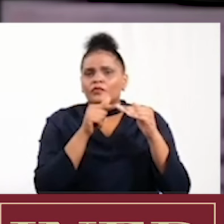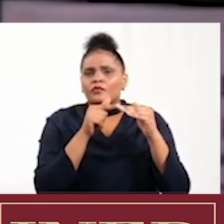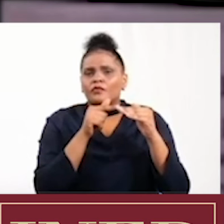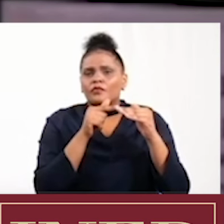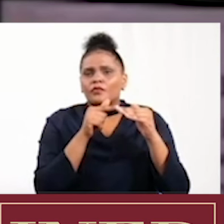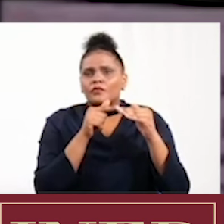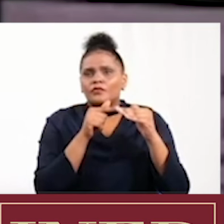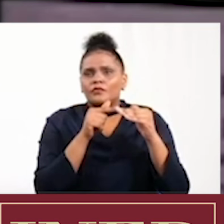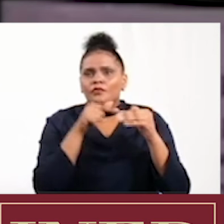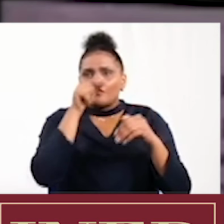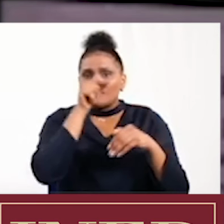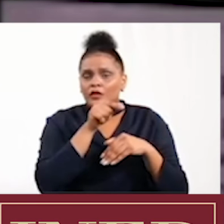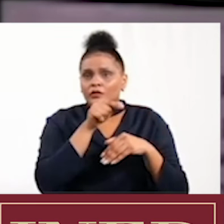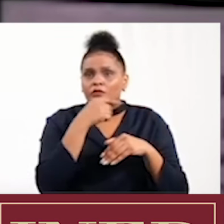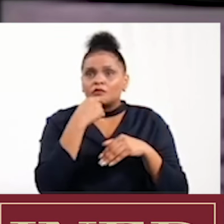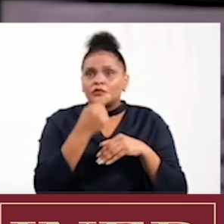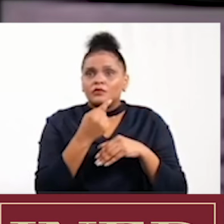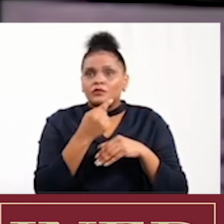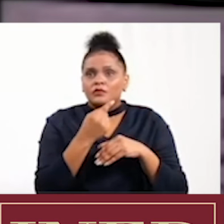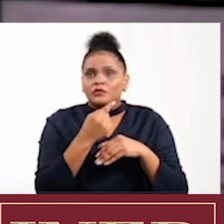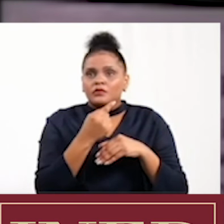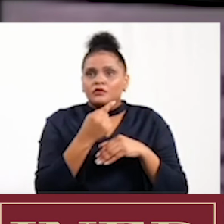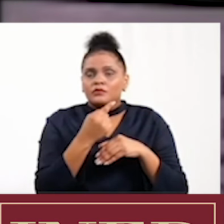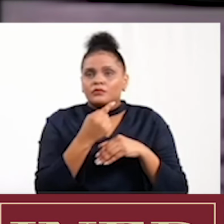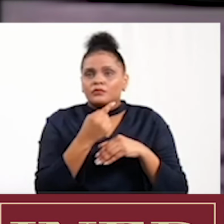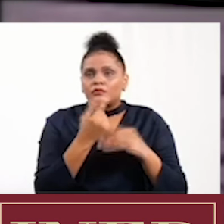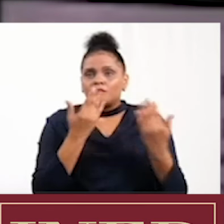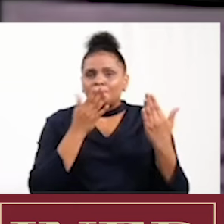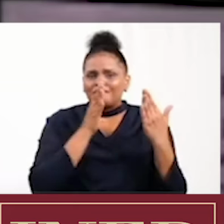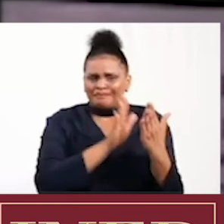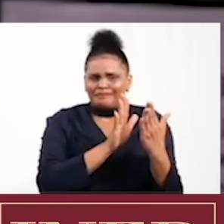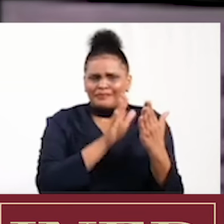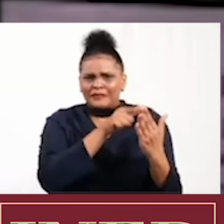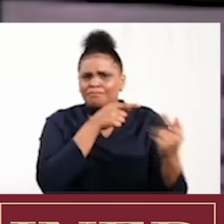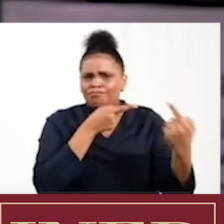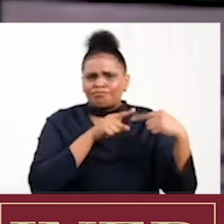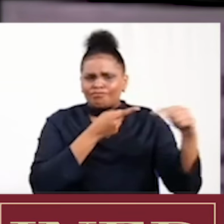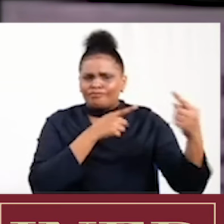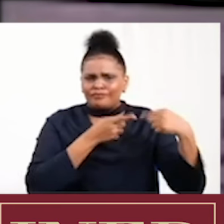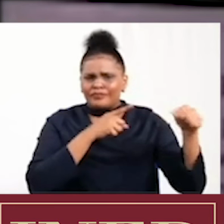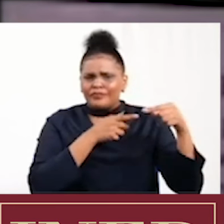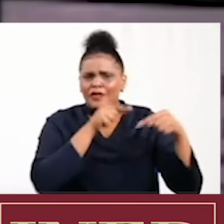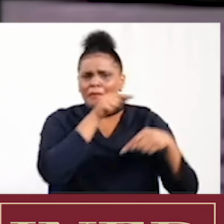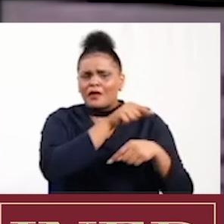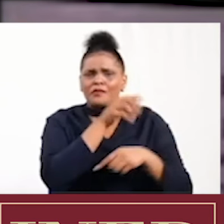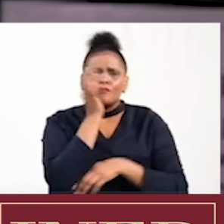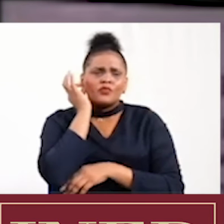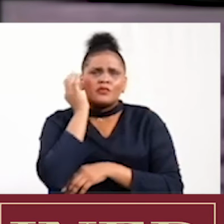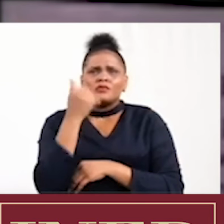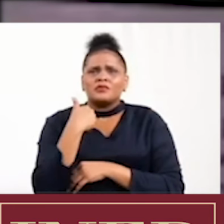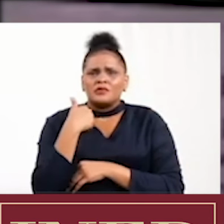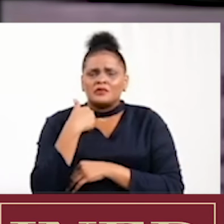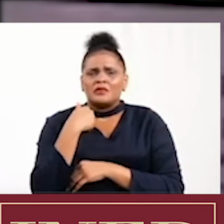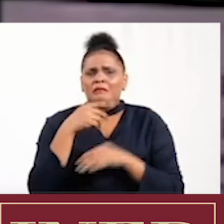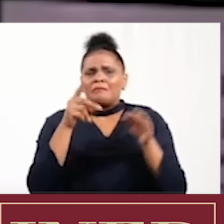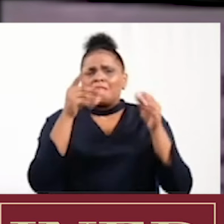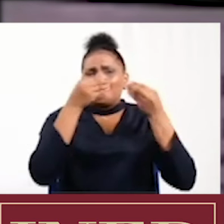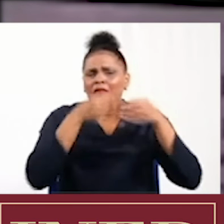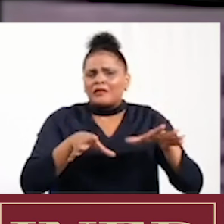veces pensamos bueno pensamos en violencia y en algunos casos se han dado situaciones de violencia física para que las mujeres no puedan ejercer sus derechos